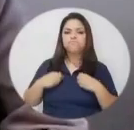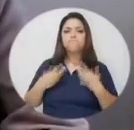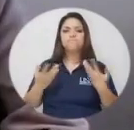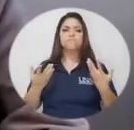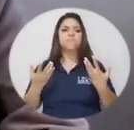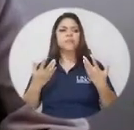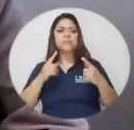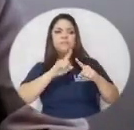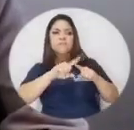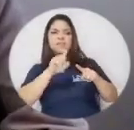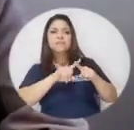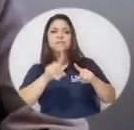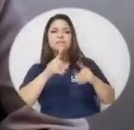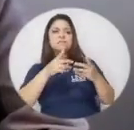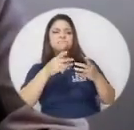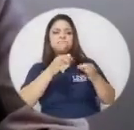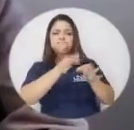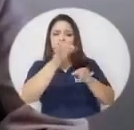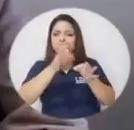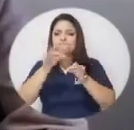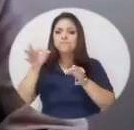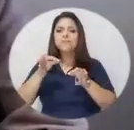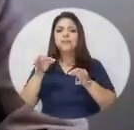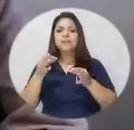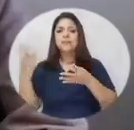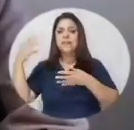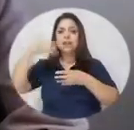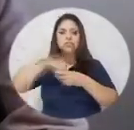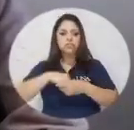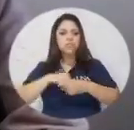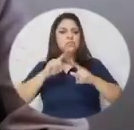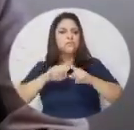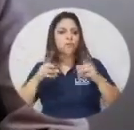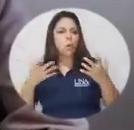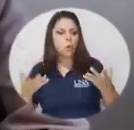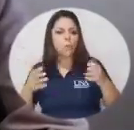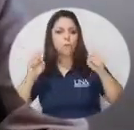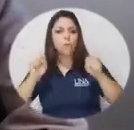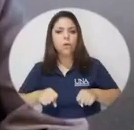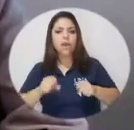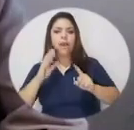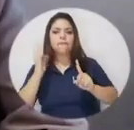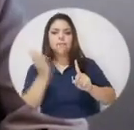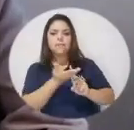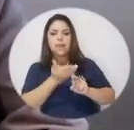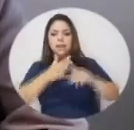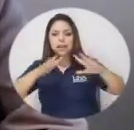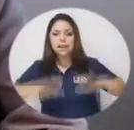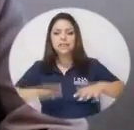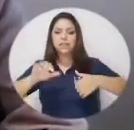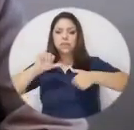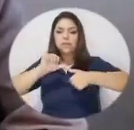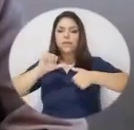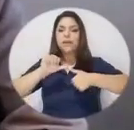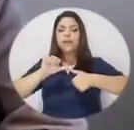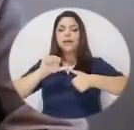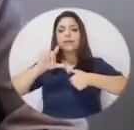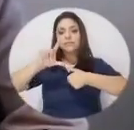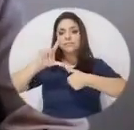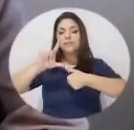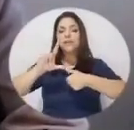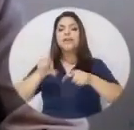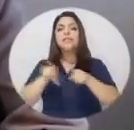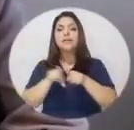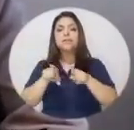escepticismo ante el multilateralismo, la integración, y cómo eso podría repercutir a nivel centroamericano y en los liderazgos de la